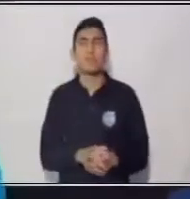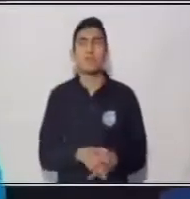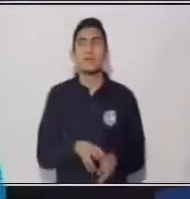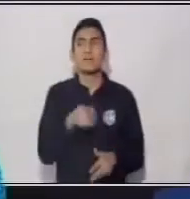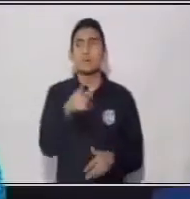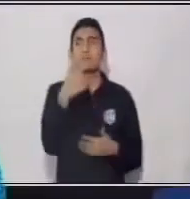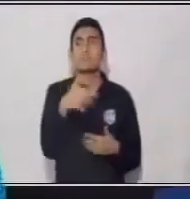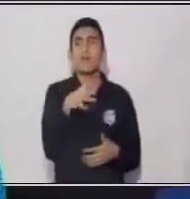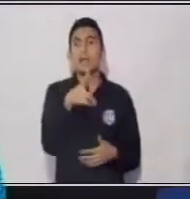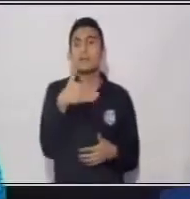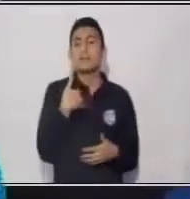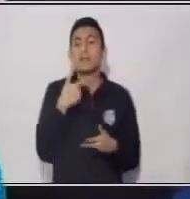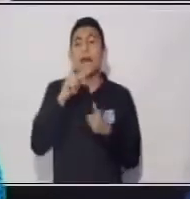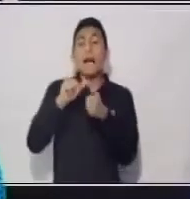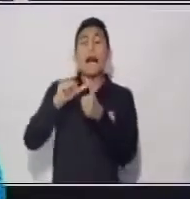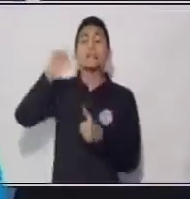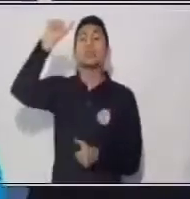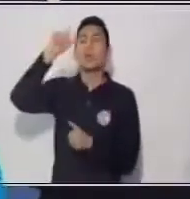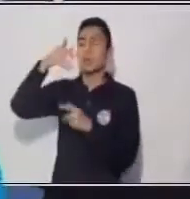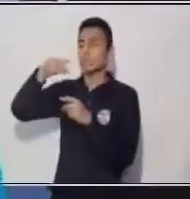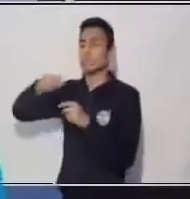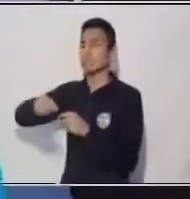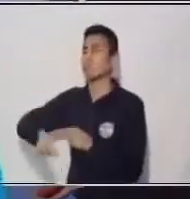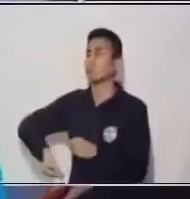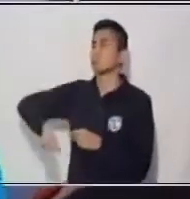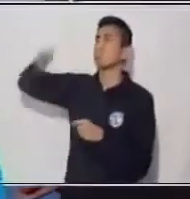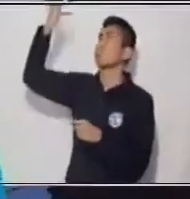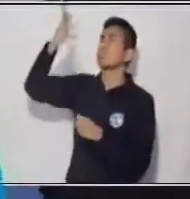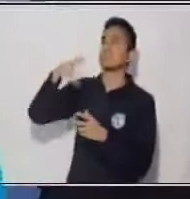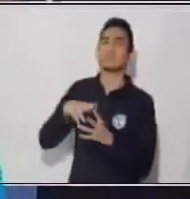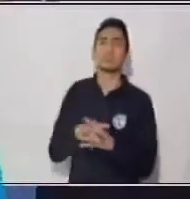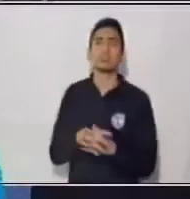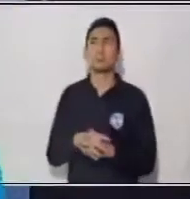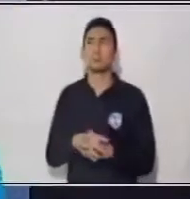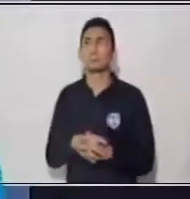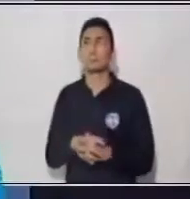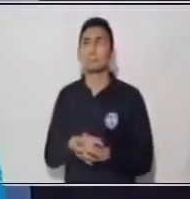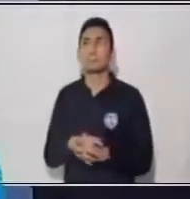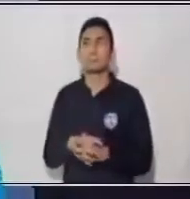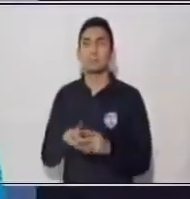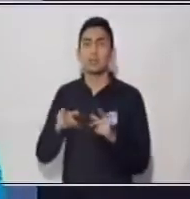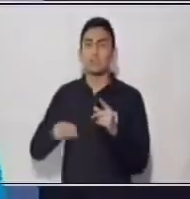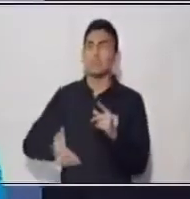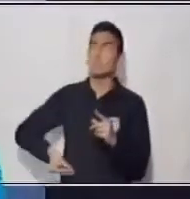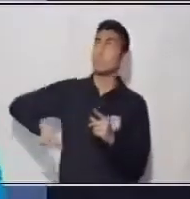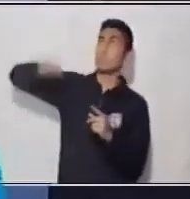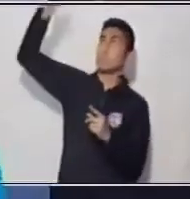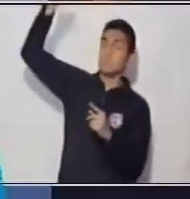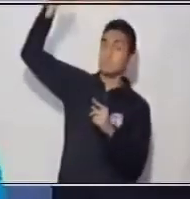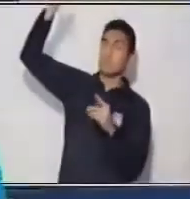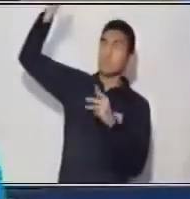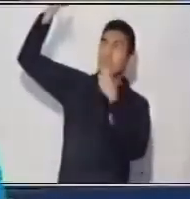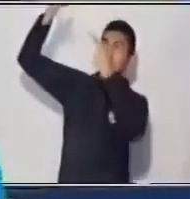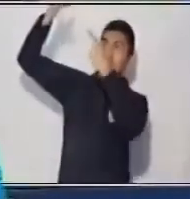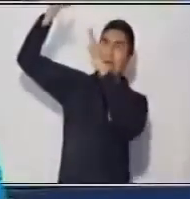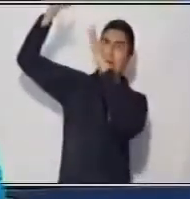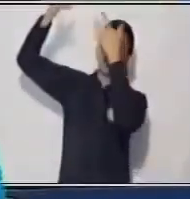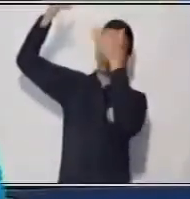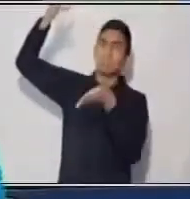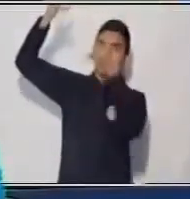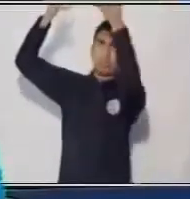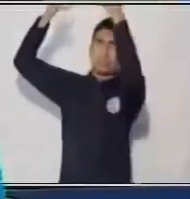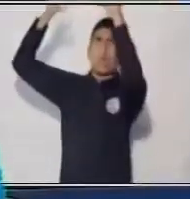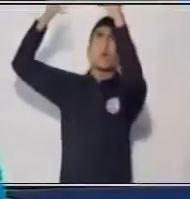nosotros tenemos la altura en la que yo lo voy a lanzar nuevamente. Vamos a lanzar esto. Llega, se queda sostenido y luego empieza